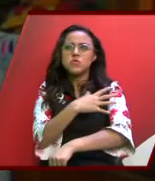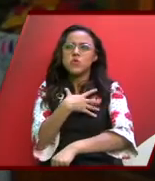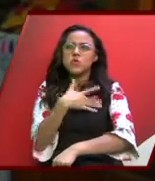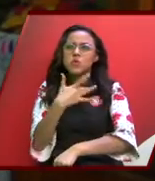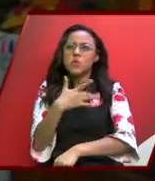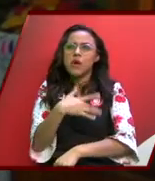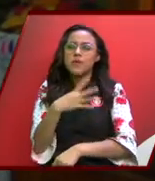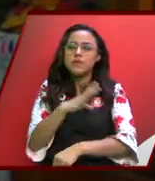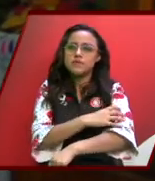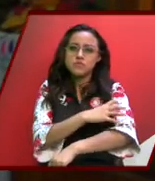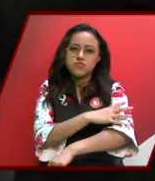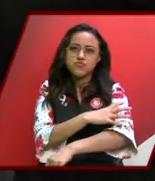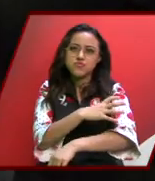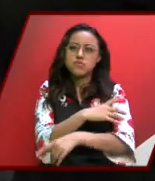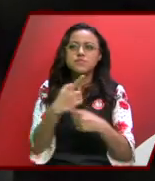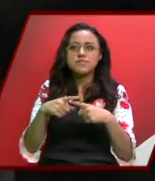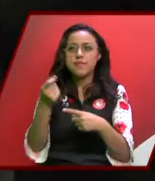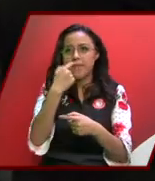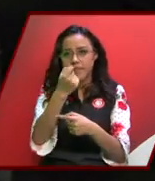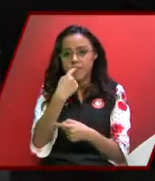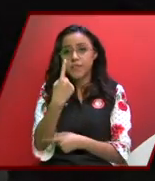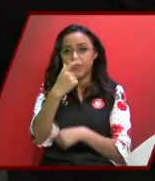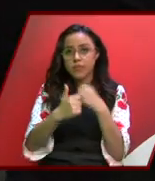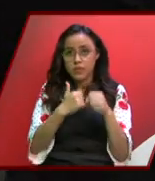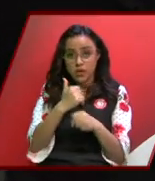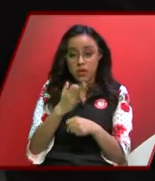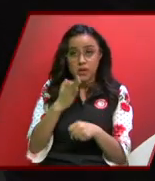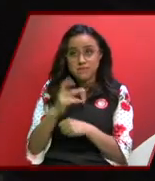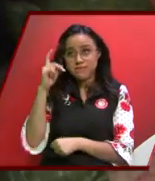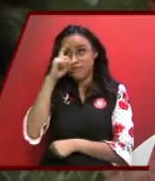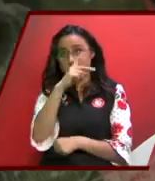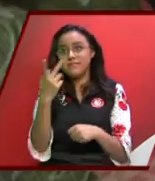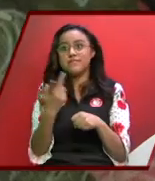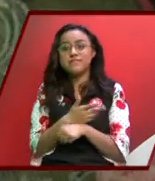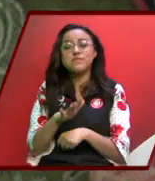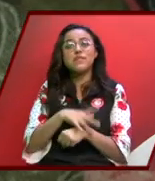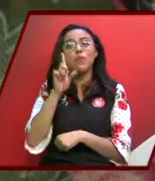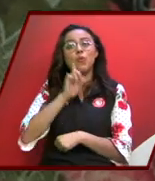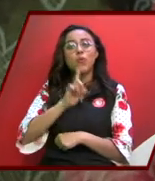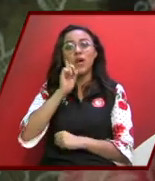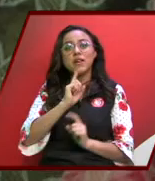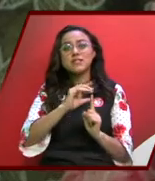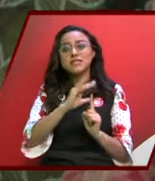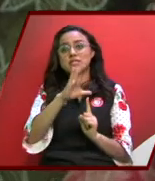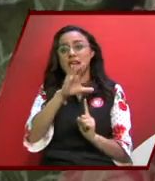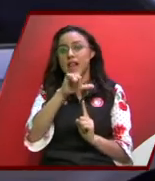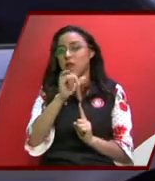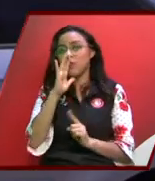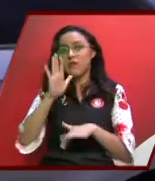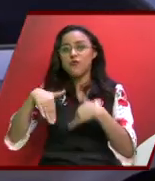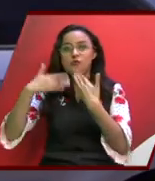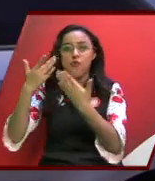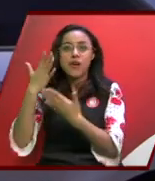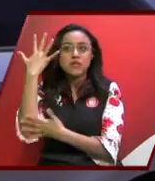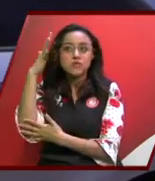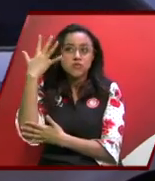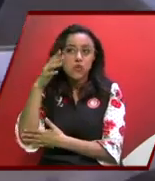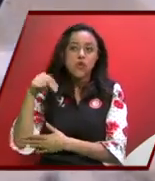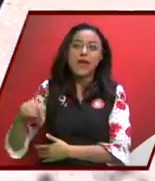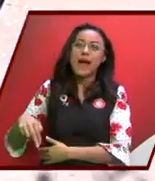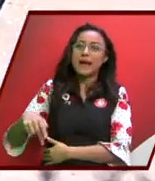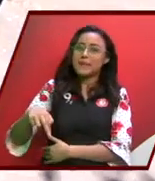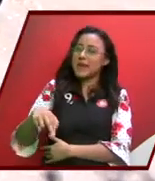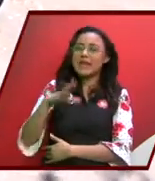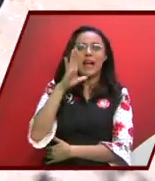Entonces la medicaron y todo. Hace poco más de un año la situación se complicó. La señora Celia se tuvo que olvidar de salir a tomar el sol, de las caminatas en la